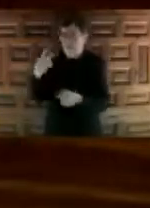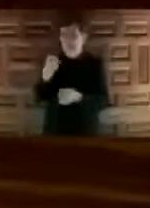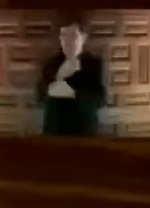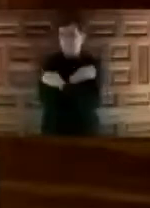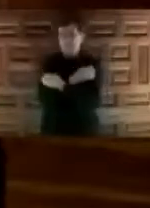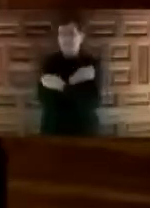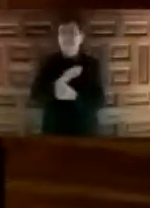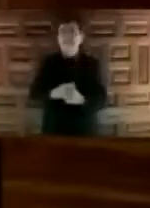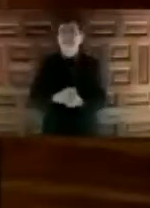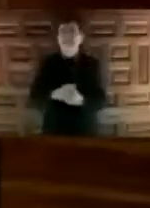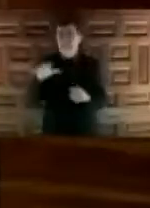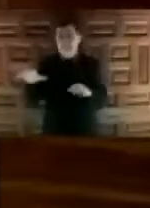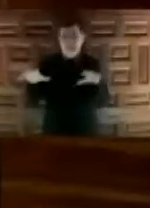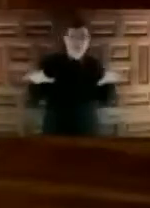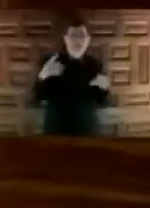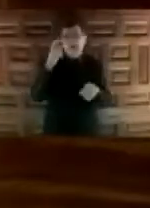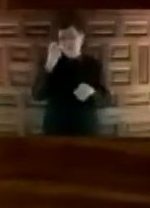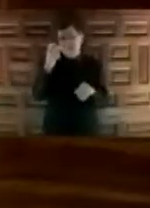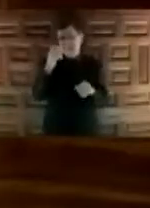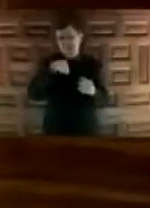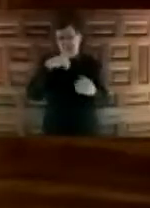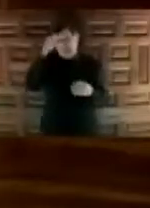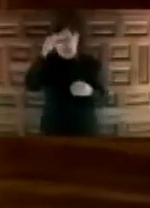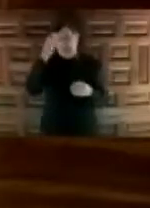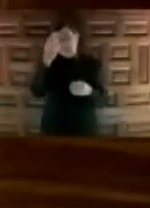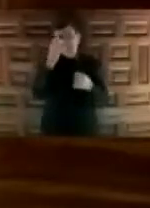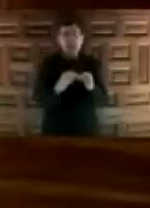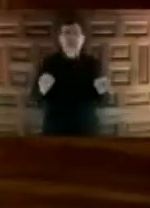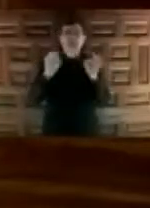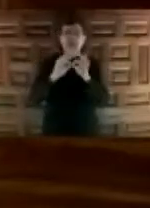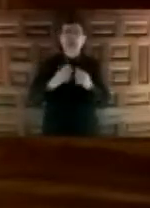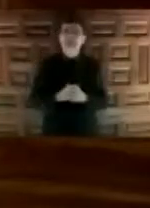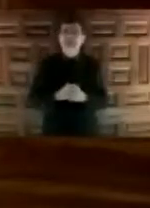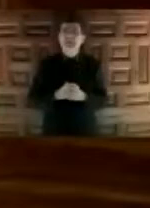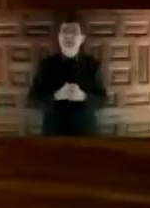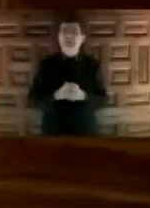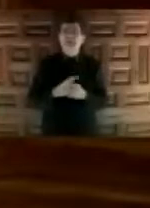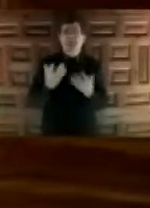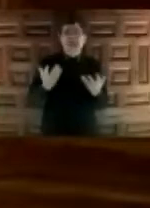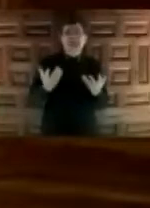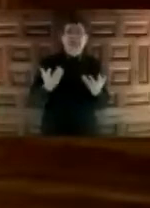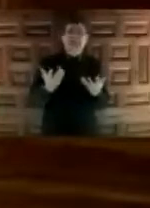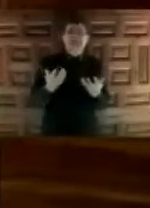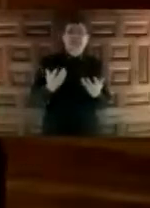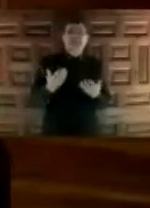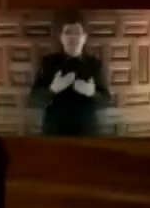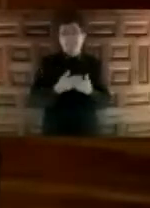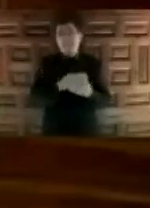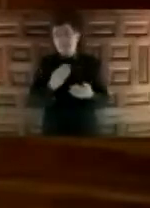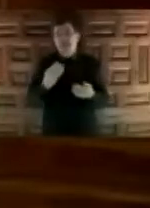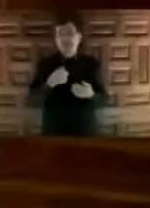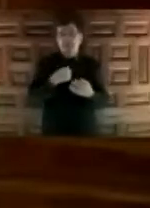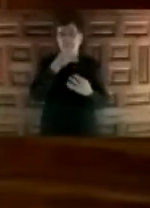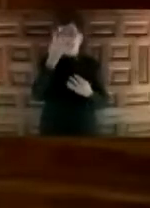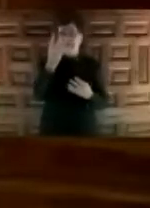a la educación. Entonces, creo que eso es algo importante y... Bueno, sé que